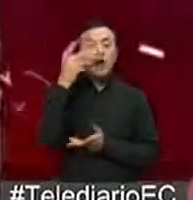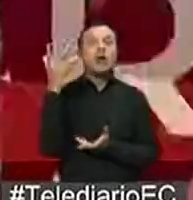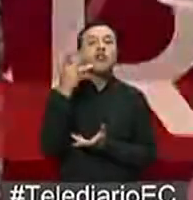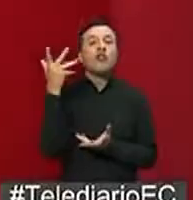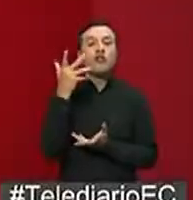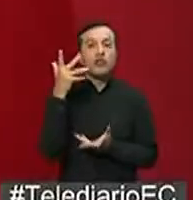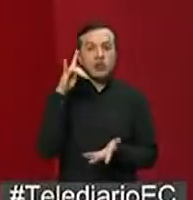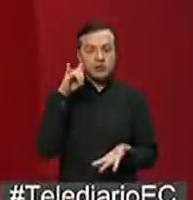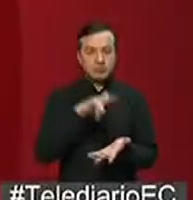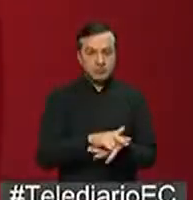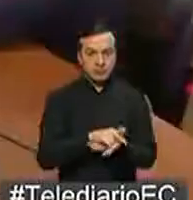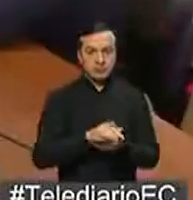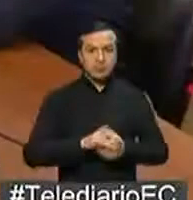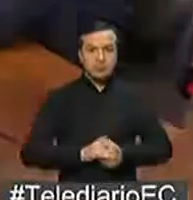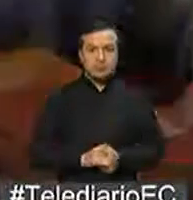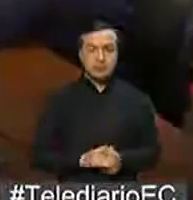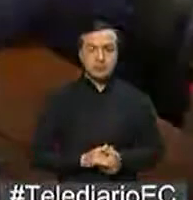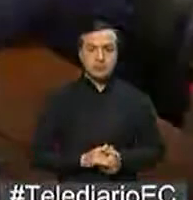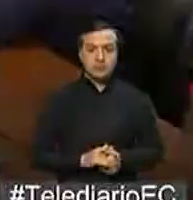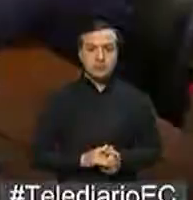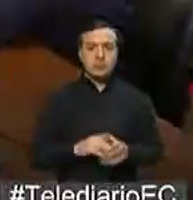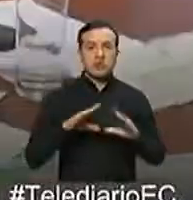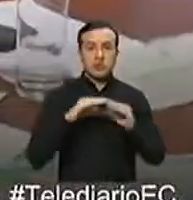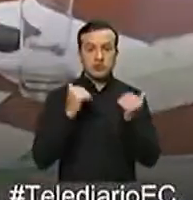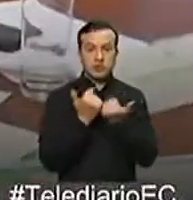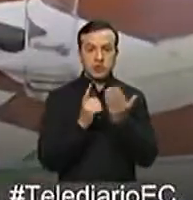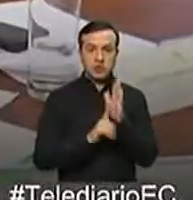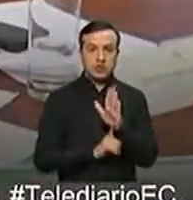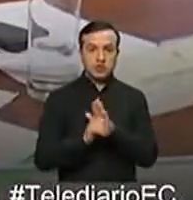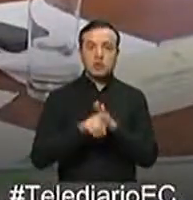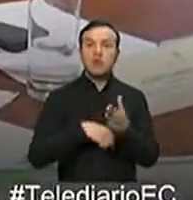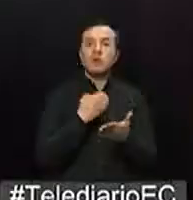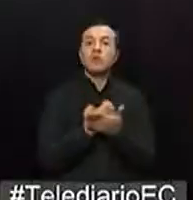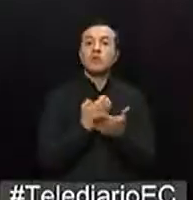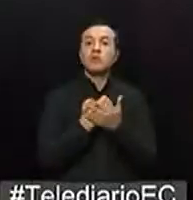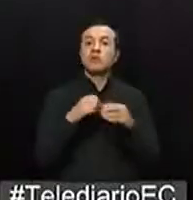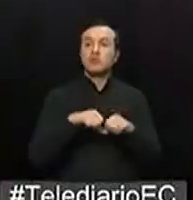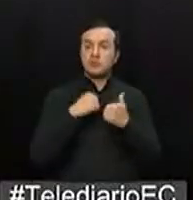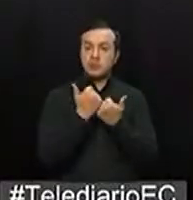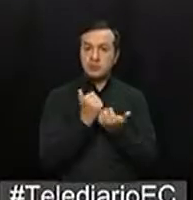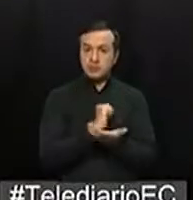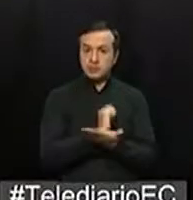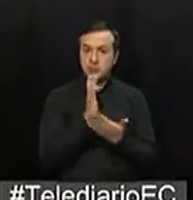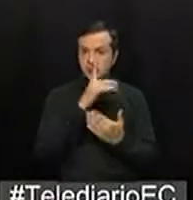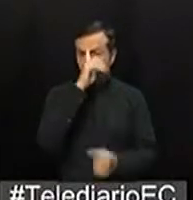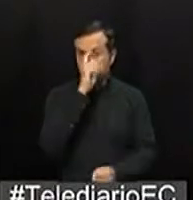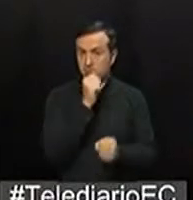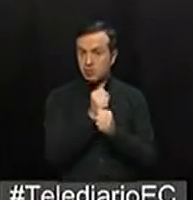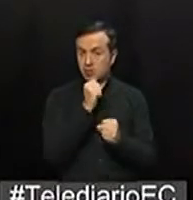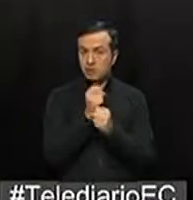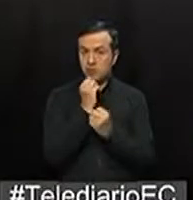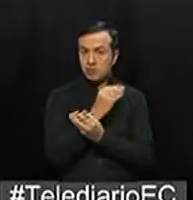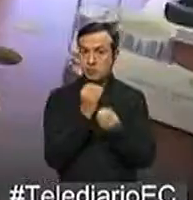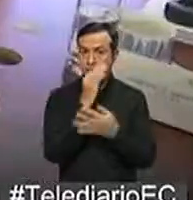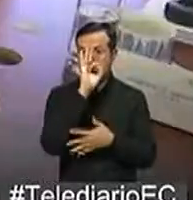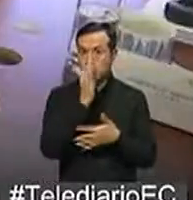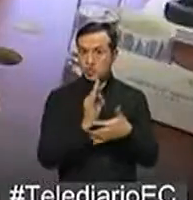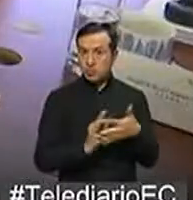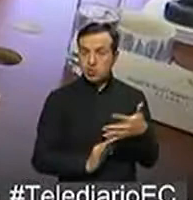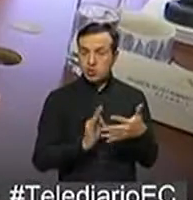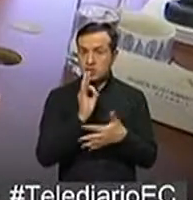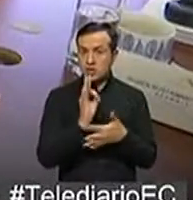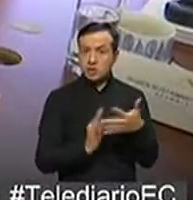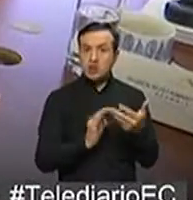aeronave. La Comisión de Desarrollo Económico de la Asamblea Nacional trabaja en el informe sobre la proforma